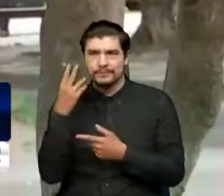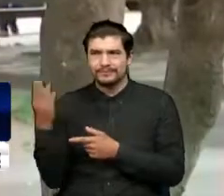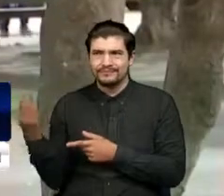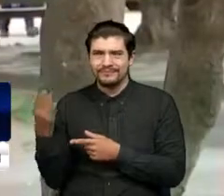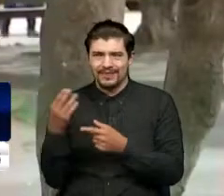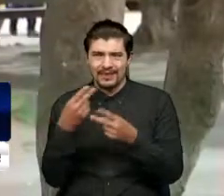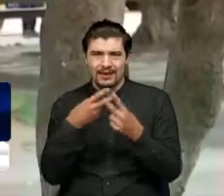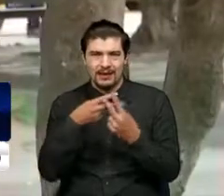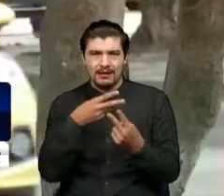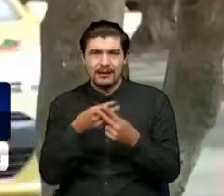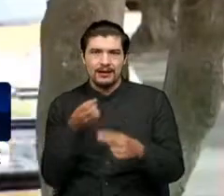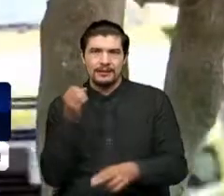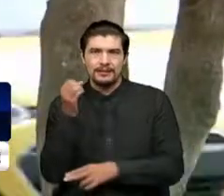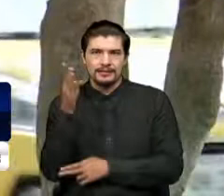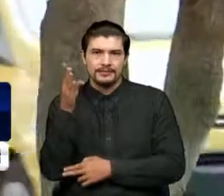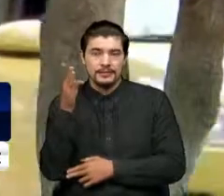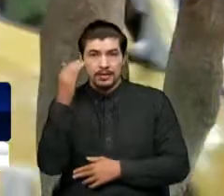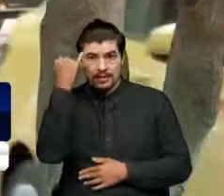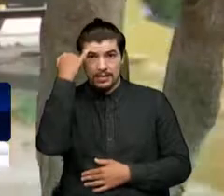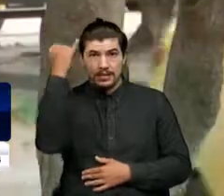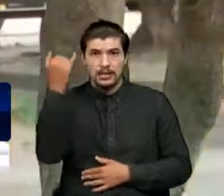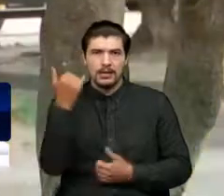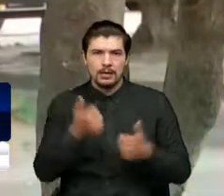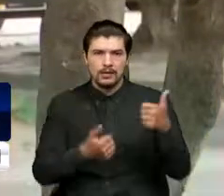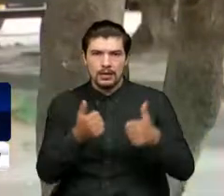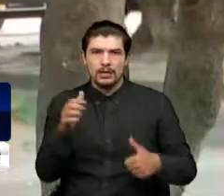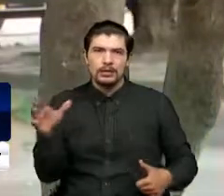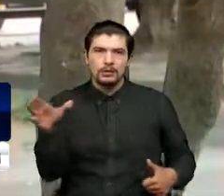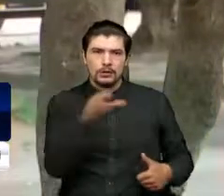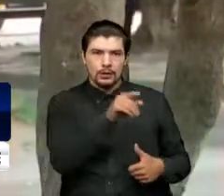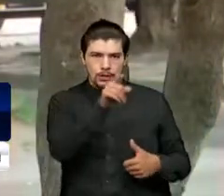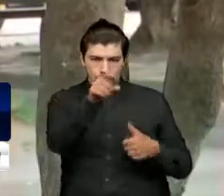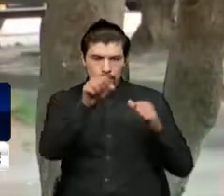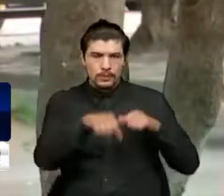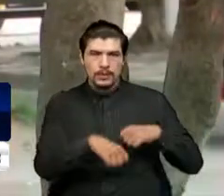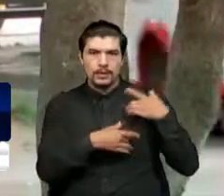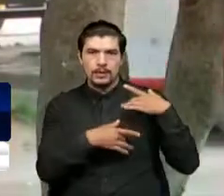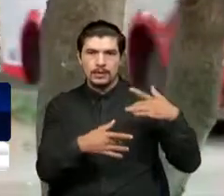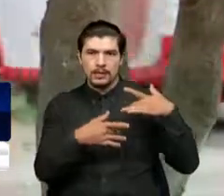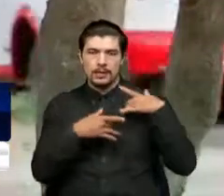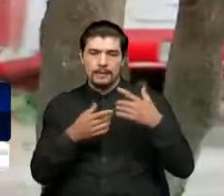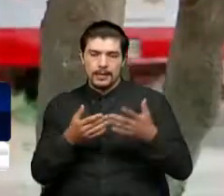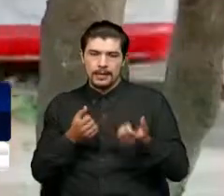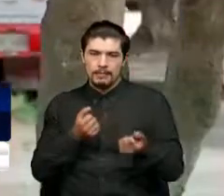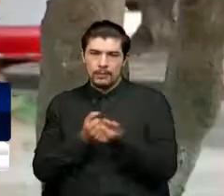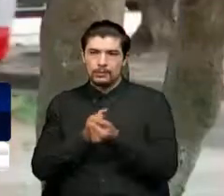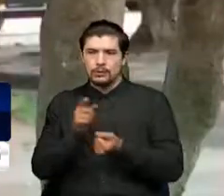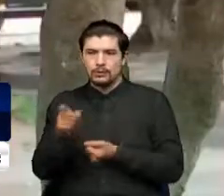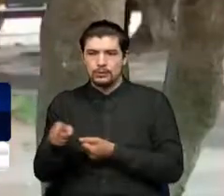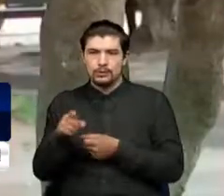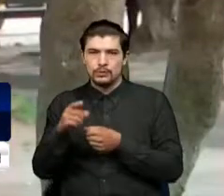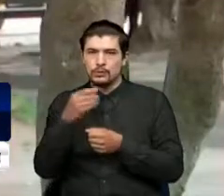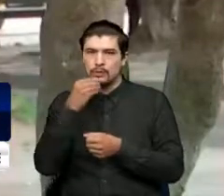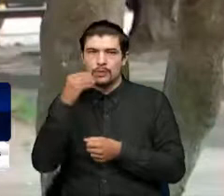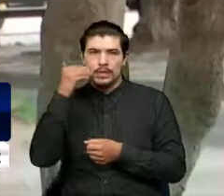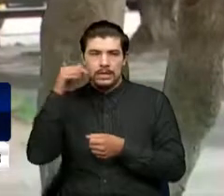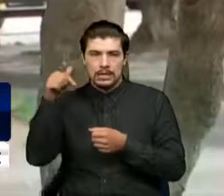bancaria. La idea es que todos aportemos en beneficio del asilo San José de la ciudad de